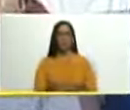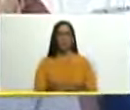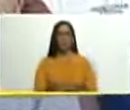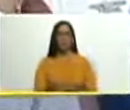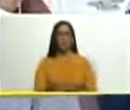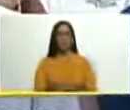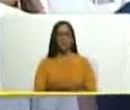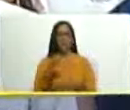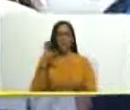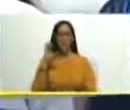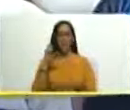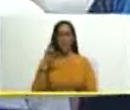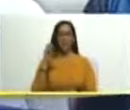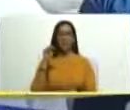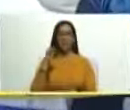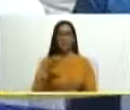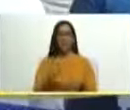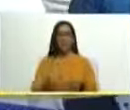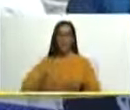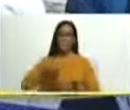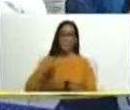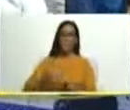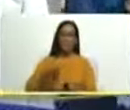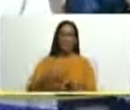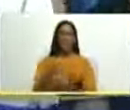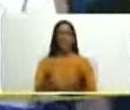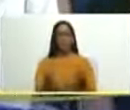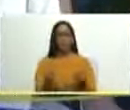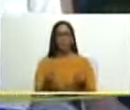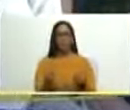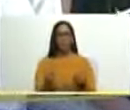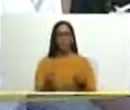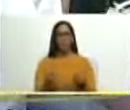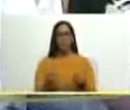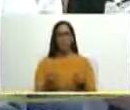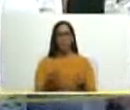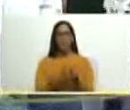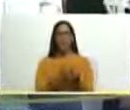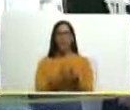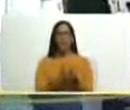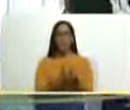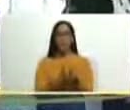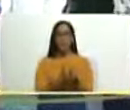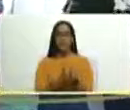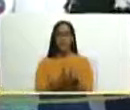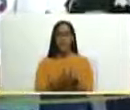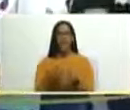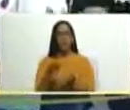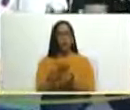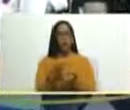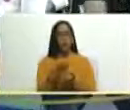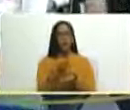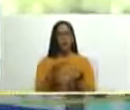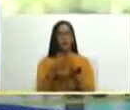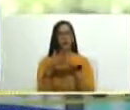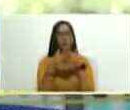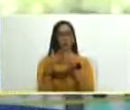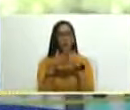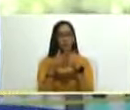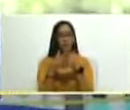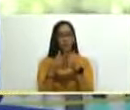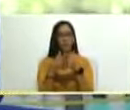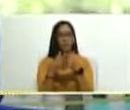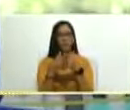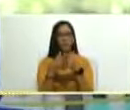la ExxonMobil está metiendo mucho billete. Y por detrás, el gobierno de los Estados Unidos de